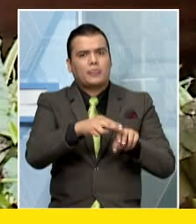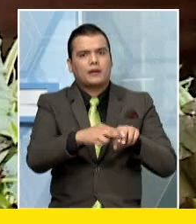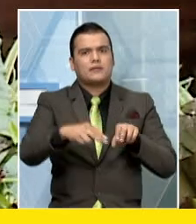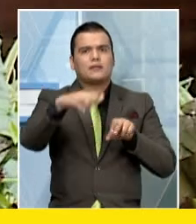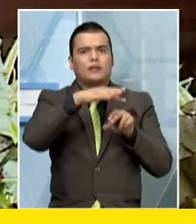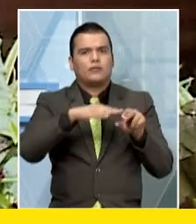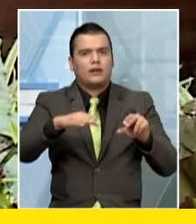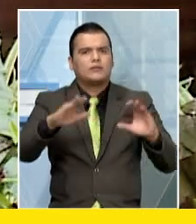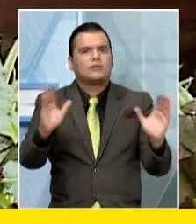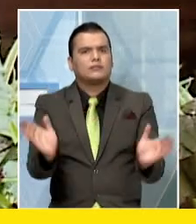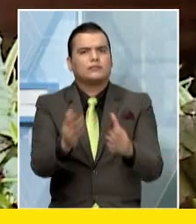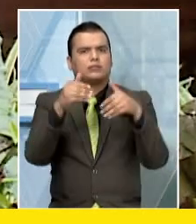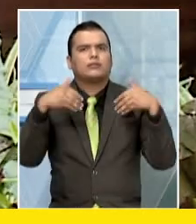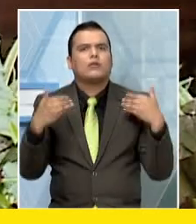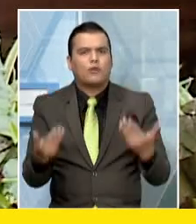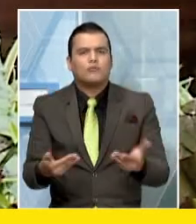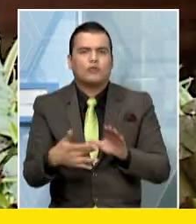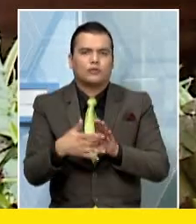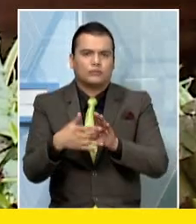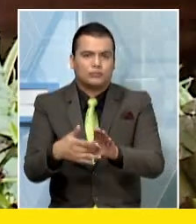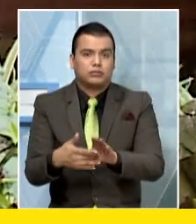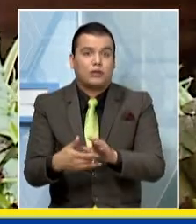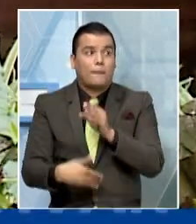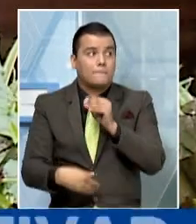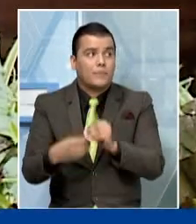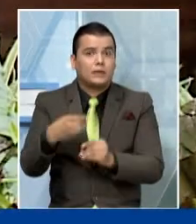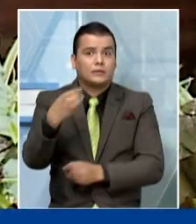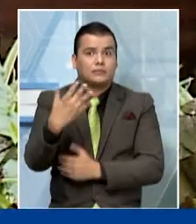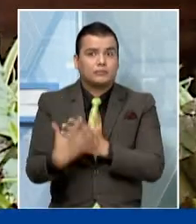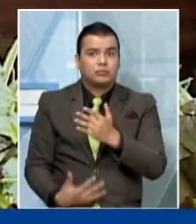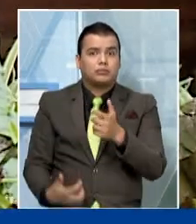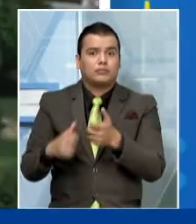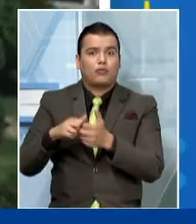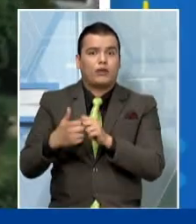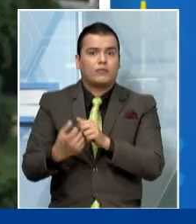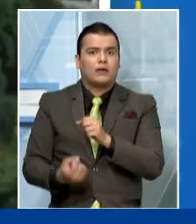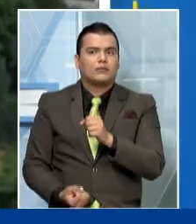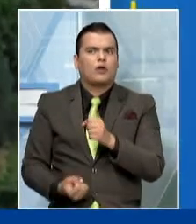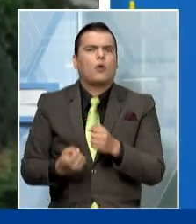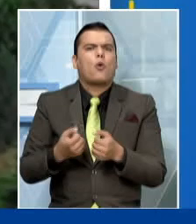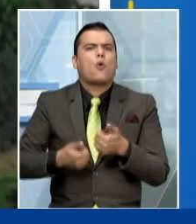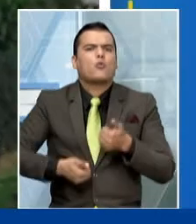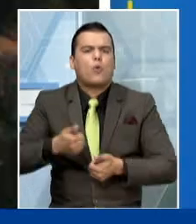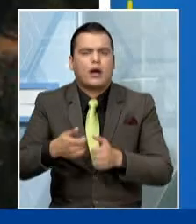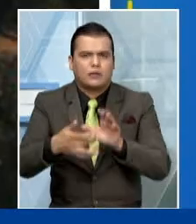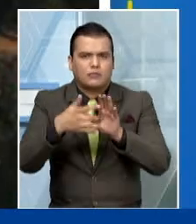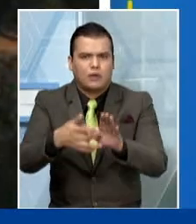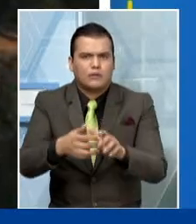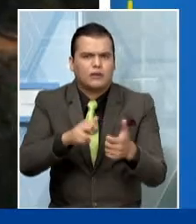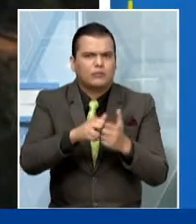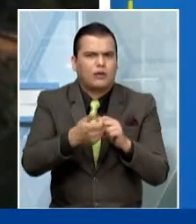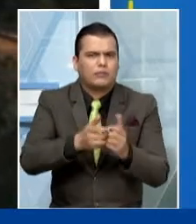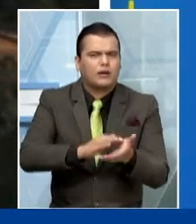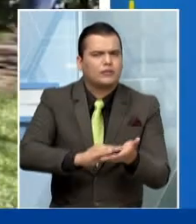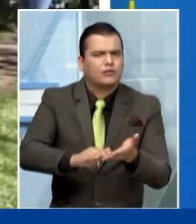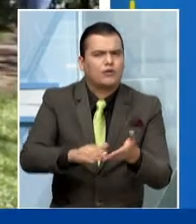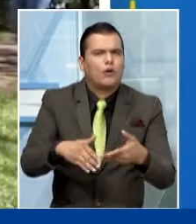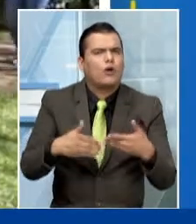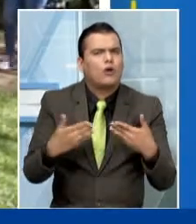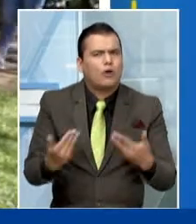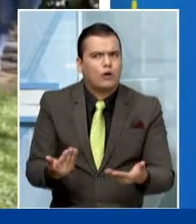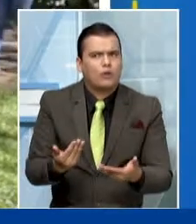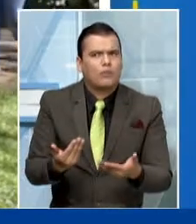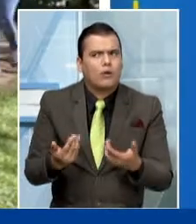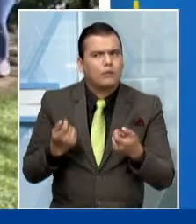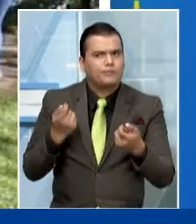pero también mostrarle los problemas porque surgen esos problemas que se está haciendo para superar esos problemas pero